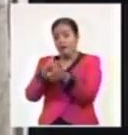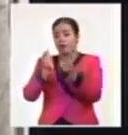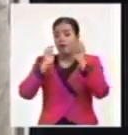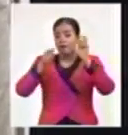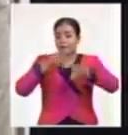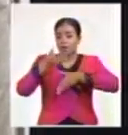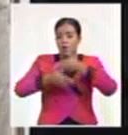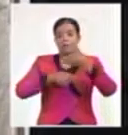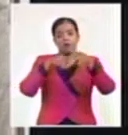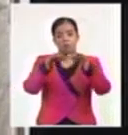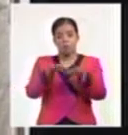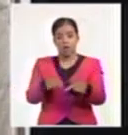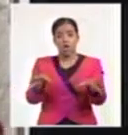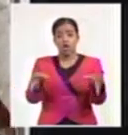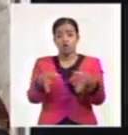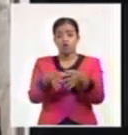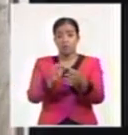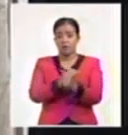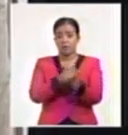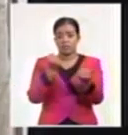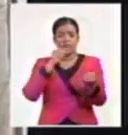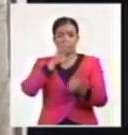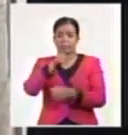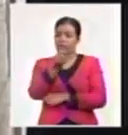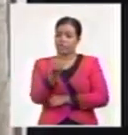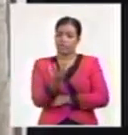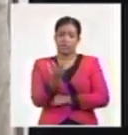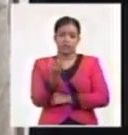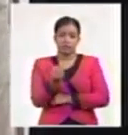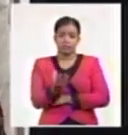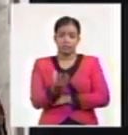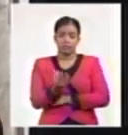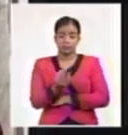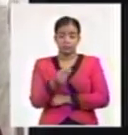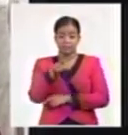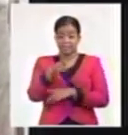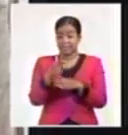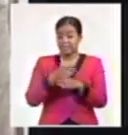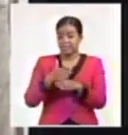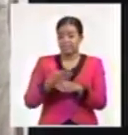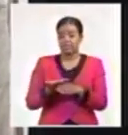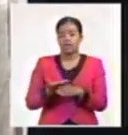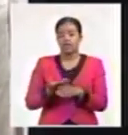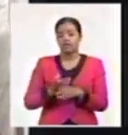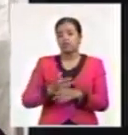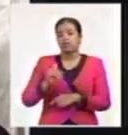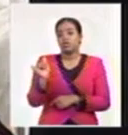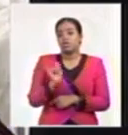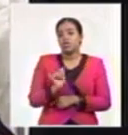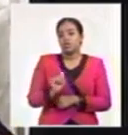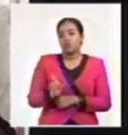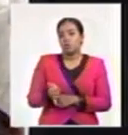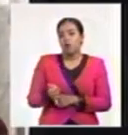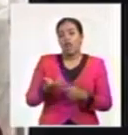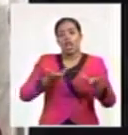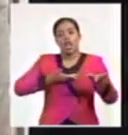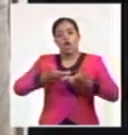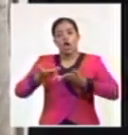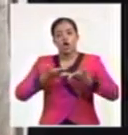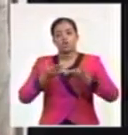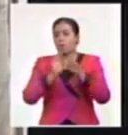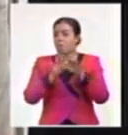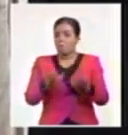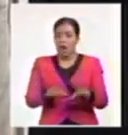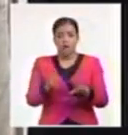Ejército de Liberación Nacional desmintió, pero esto no quiere decir que se rompían las negociaciones. Yo creo que es muy